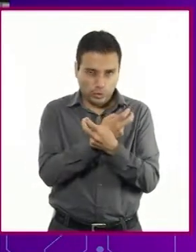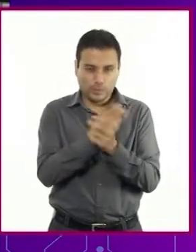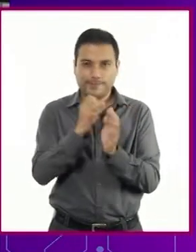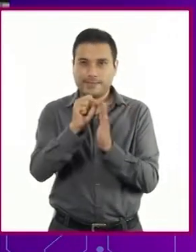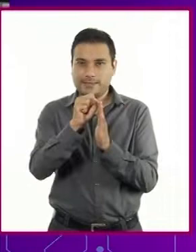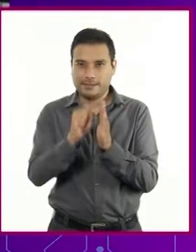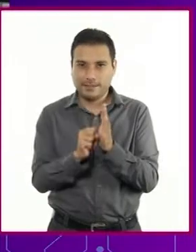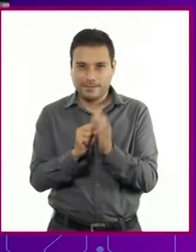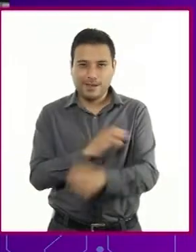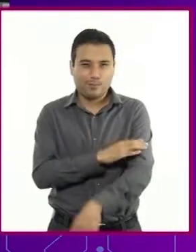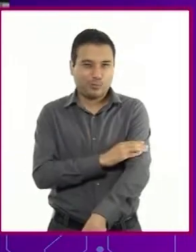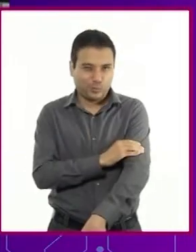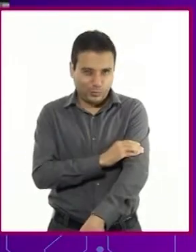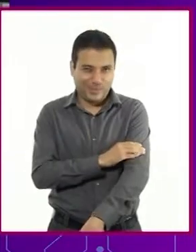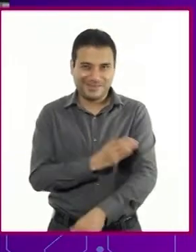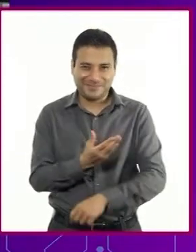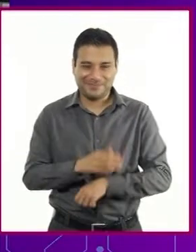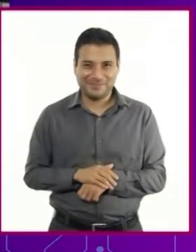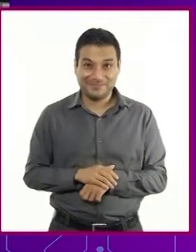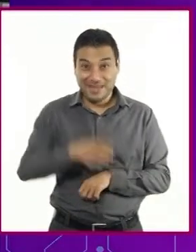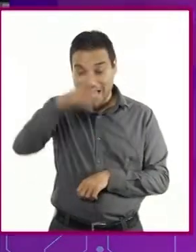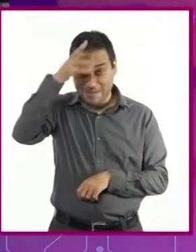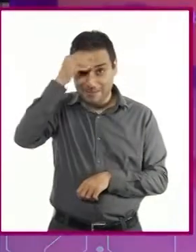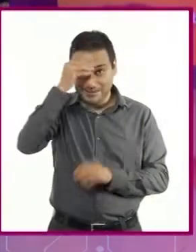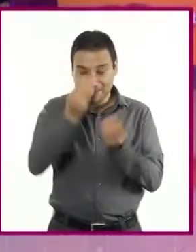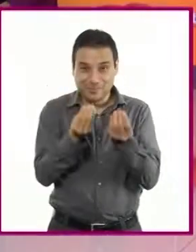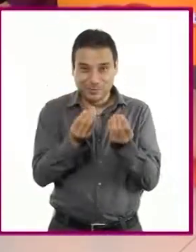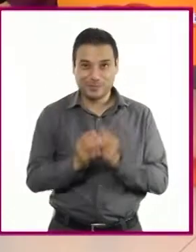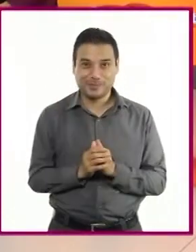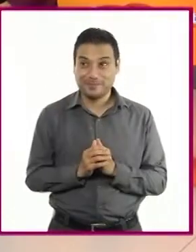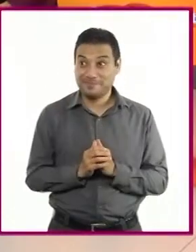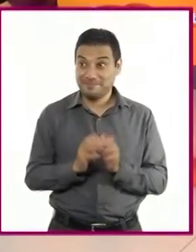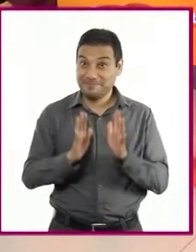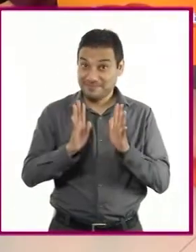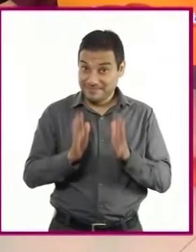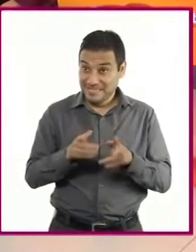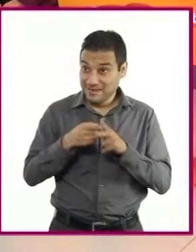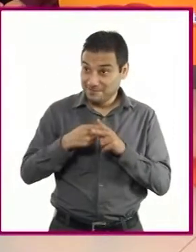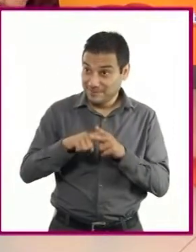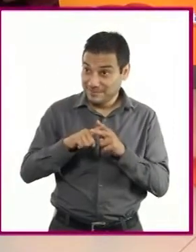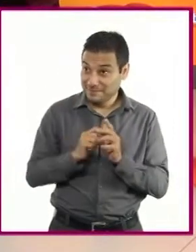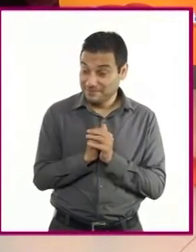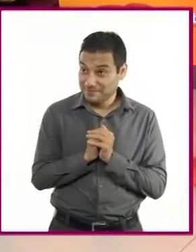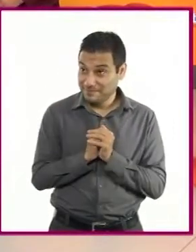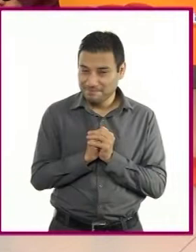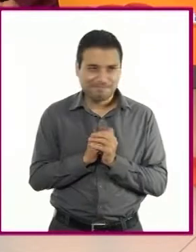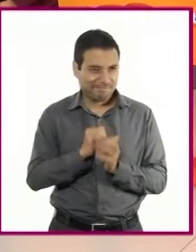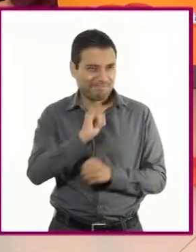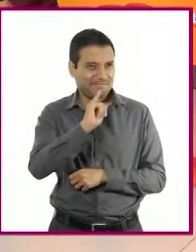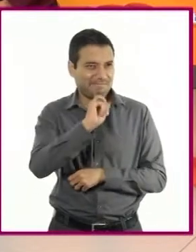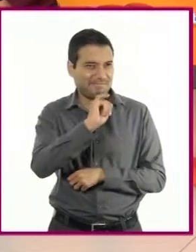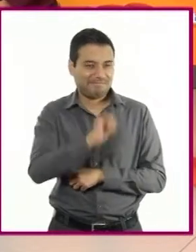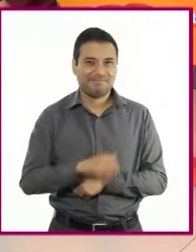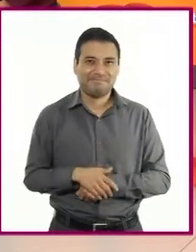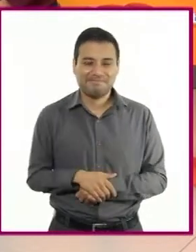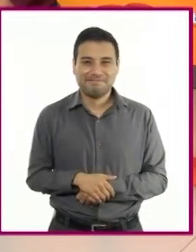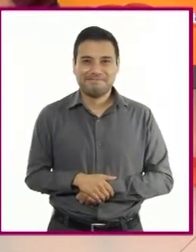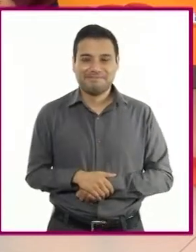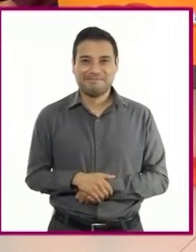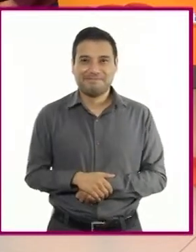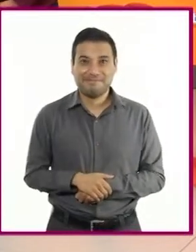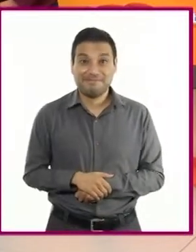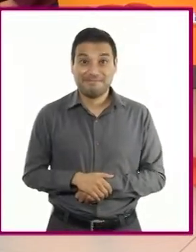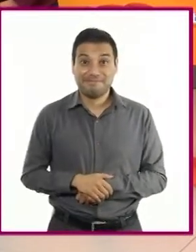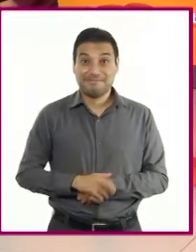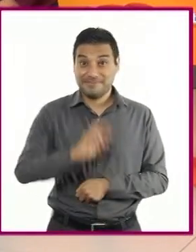aprenderán mucho en esta sesión. Así que, ¿qué le parece si iniciamos, maestra Brenda? Por supuesto, maestro Raúl.